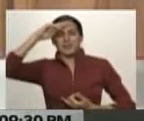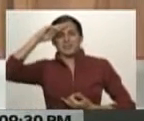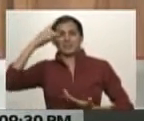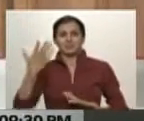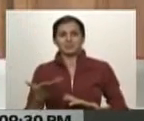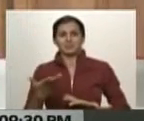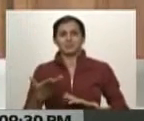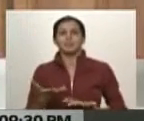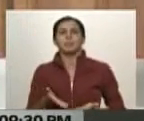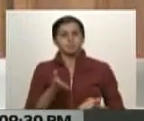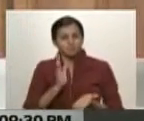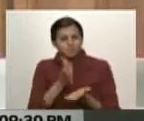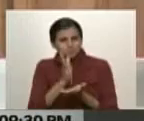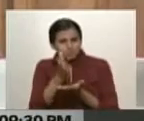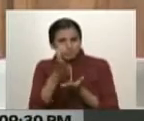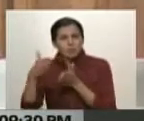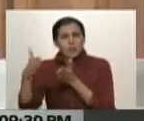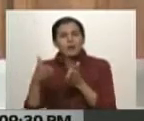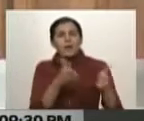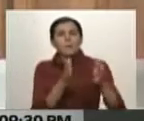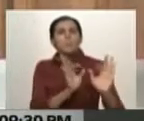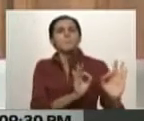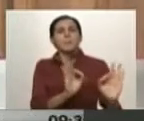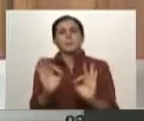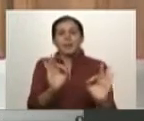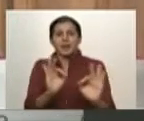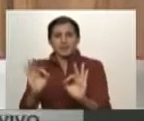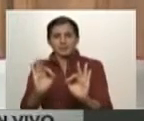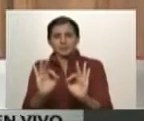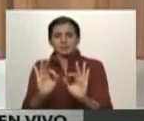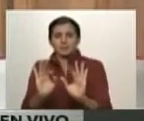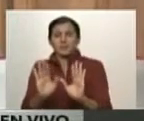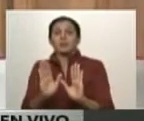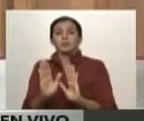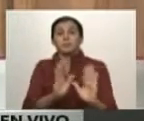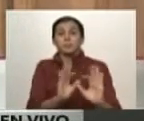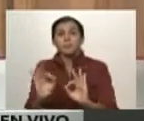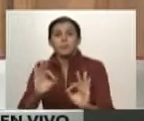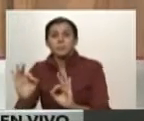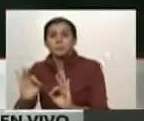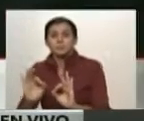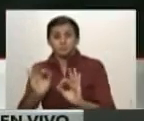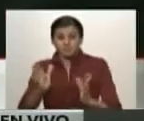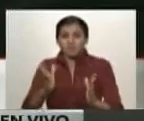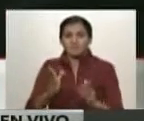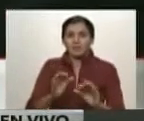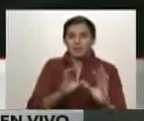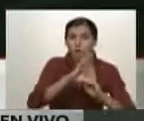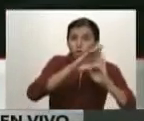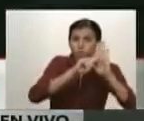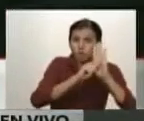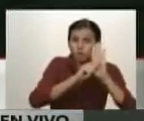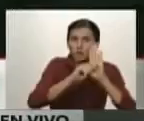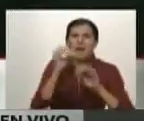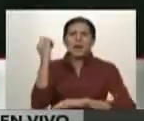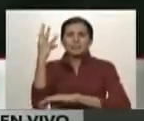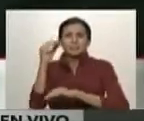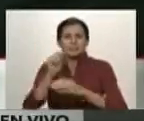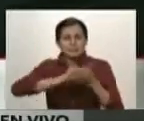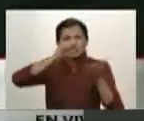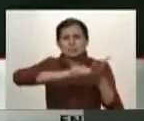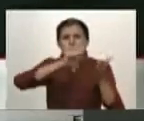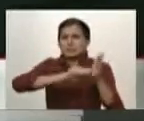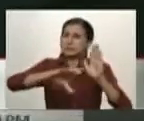de paz a través del proceso popular constituyente la constituyente parió esta bella